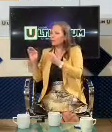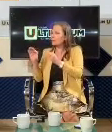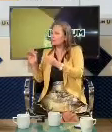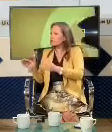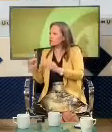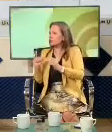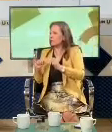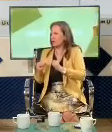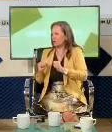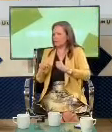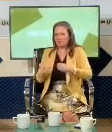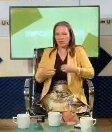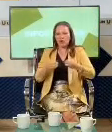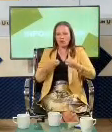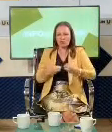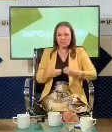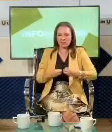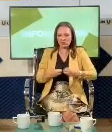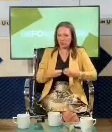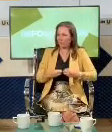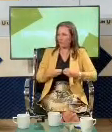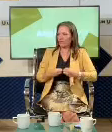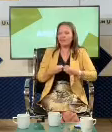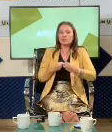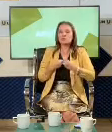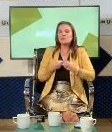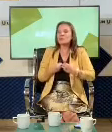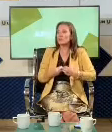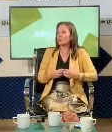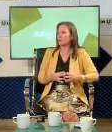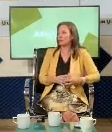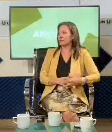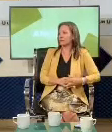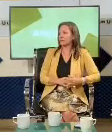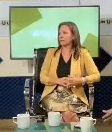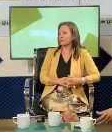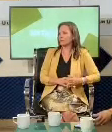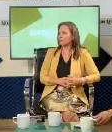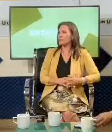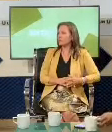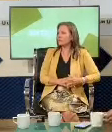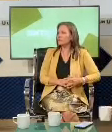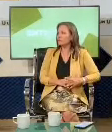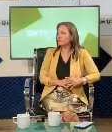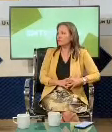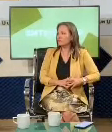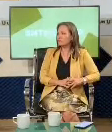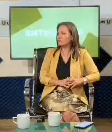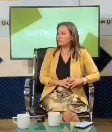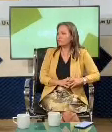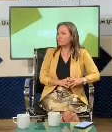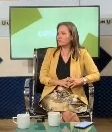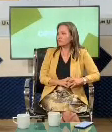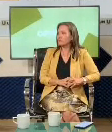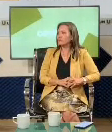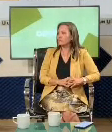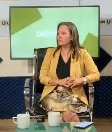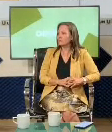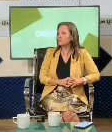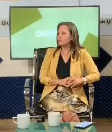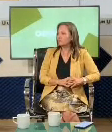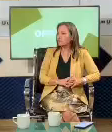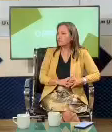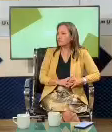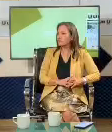el proceso de duelo. ¿Cómo inicias tu duelo? Eso porque es muy importante. Históricamente, digo, cuando meten a Jesús a la cueva,